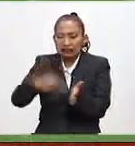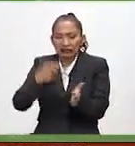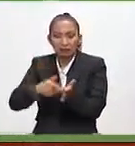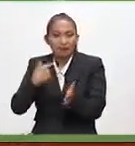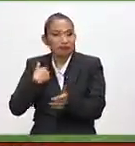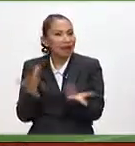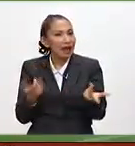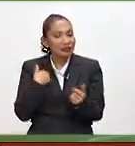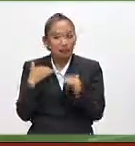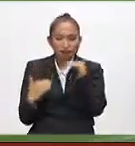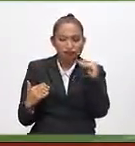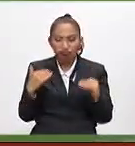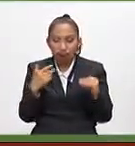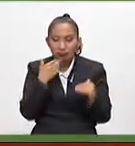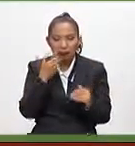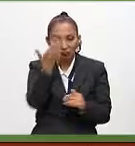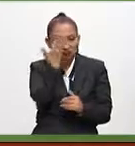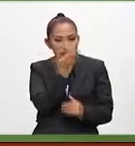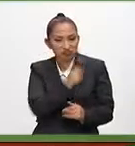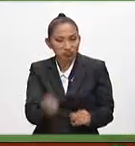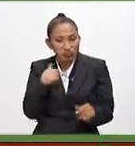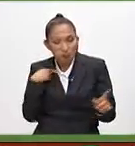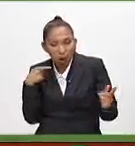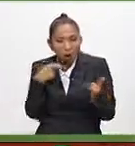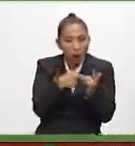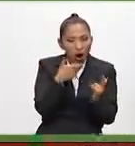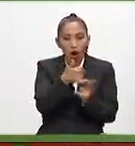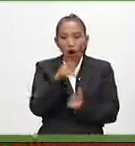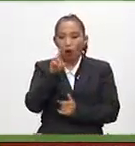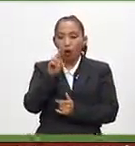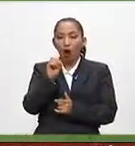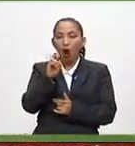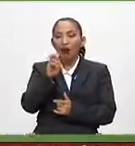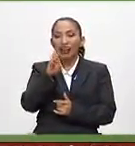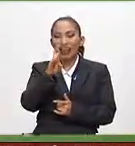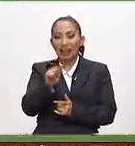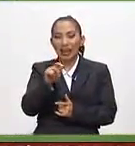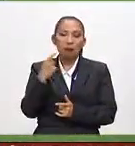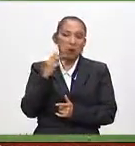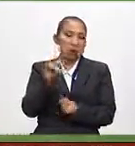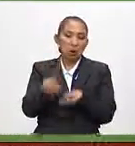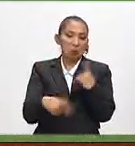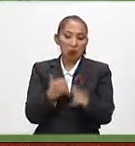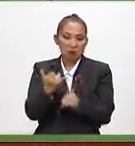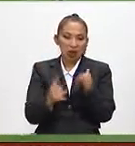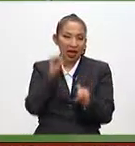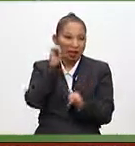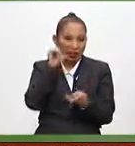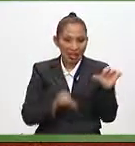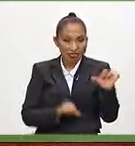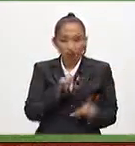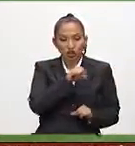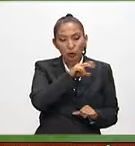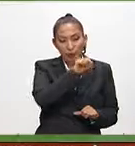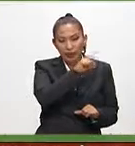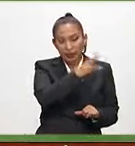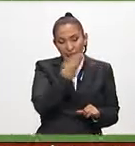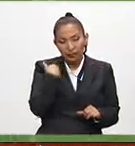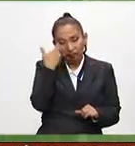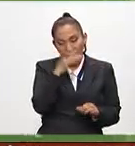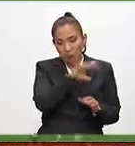Han tenido equilibrio y capacidad de anotación. Oribe Peralta va a ser el gran ausente. Tuvo ayer actividad con la sub-23, como